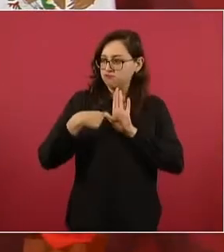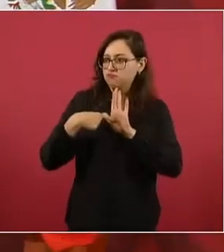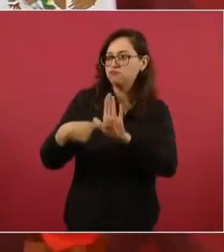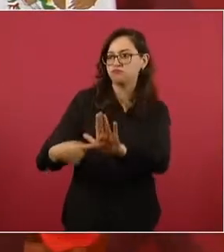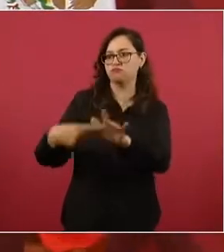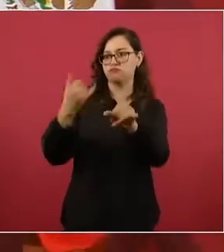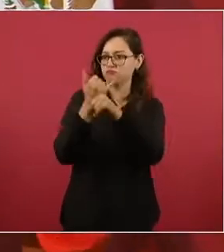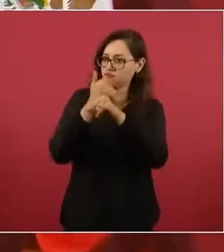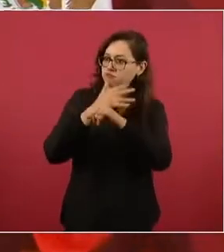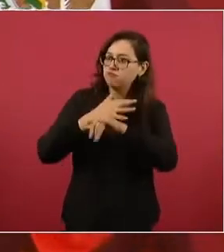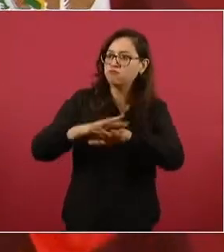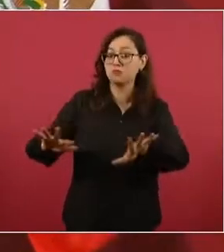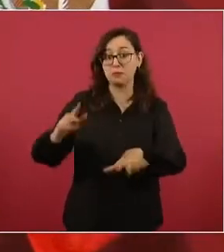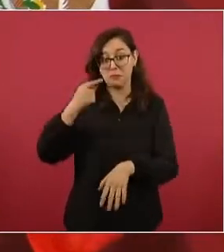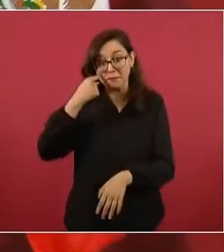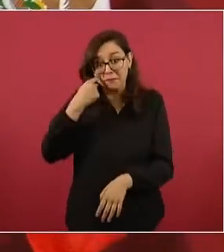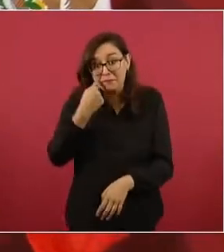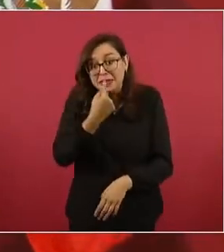para tener los médicos